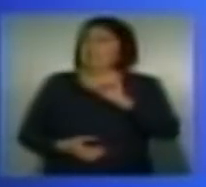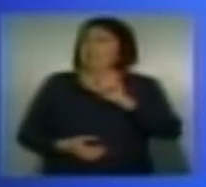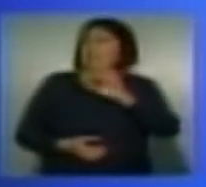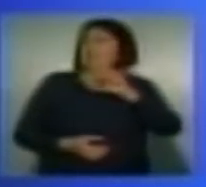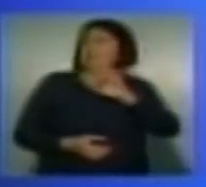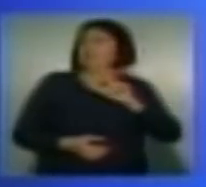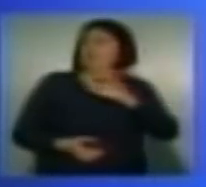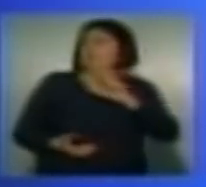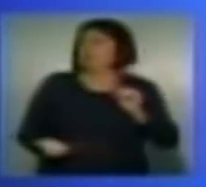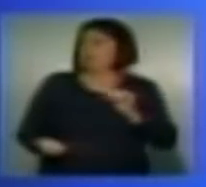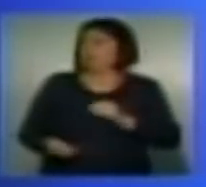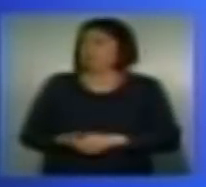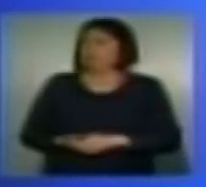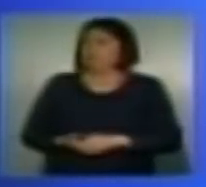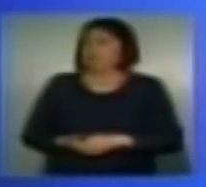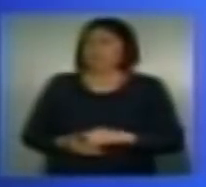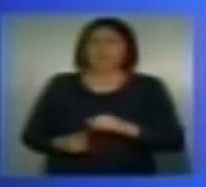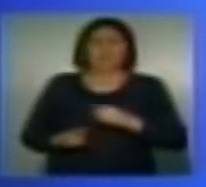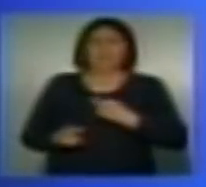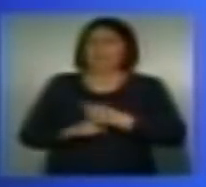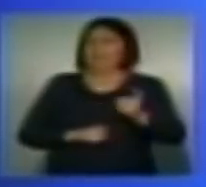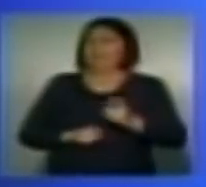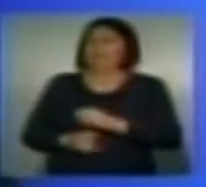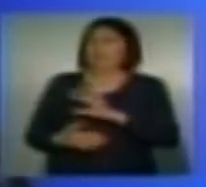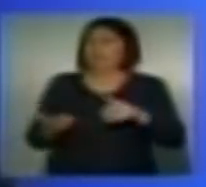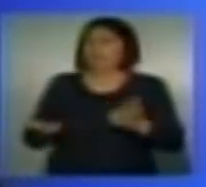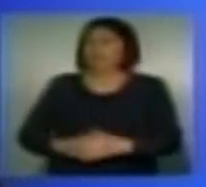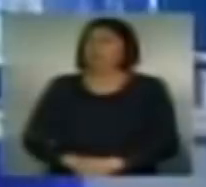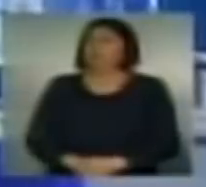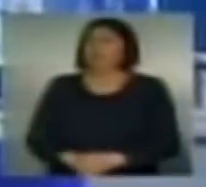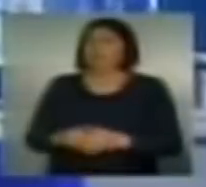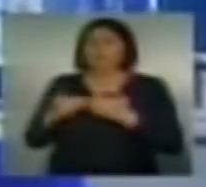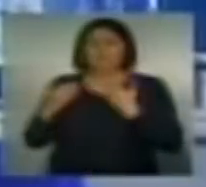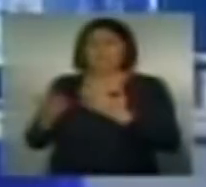que realmente ofenden a todo el mundo. Gracias, señor Rantero Flores Aragón.